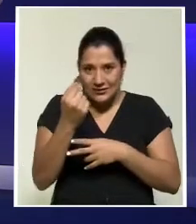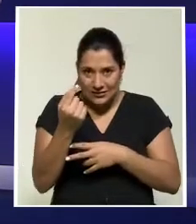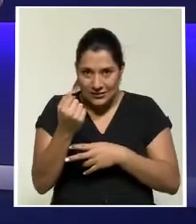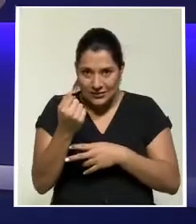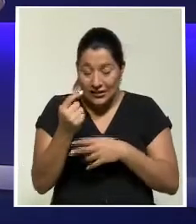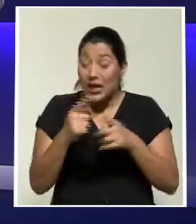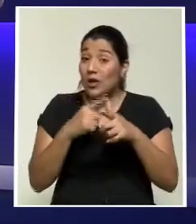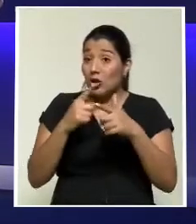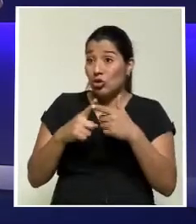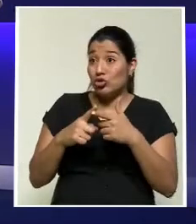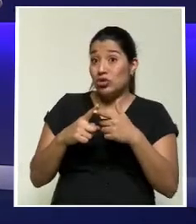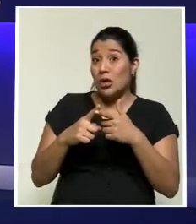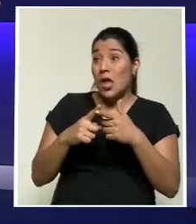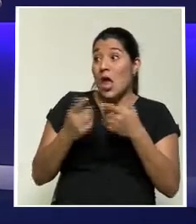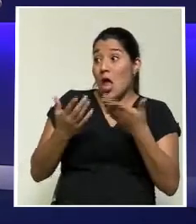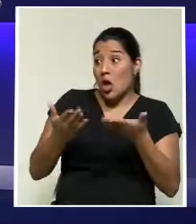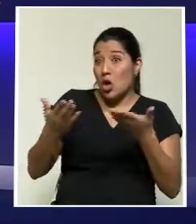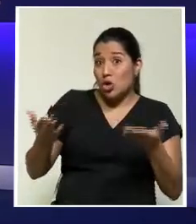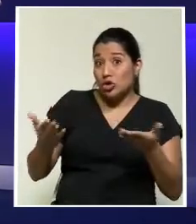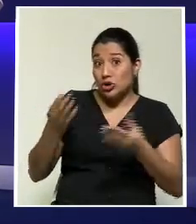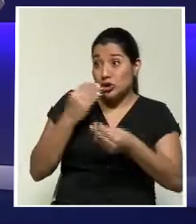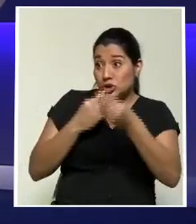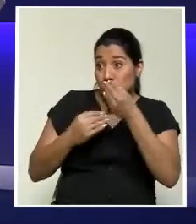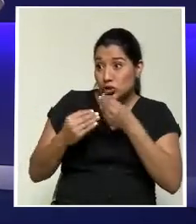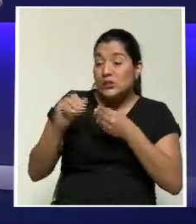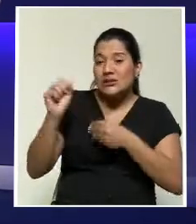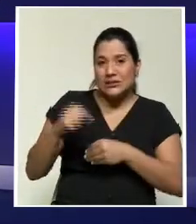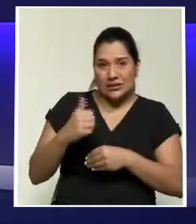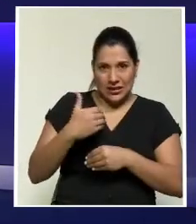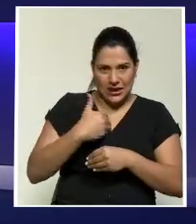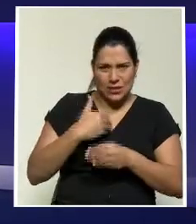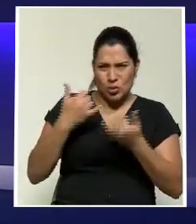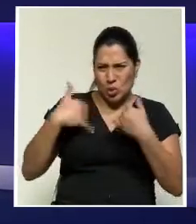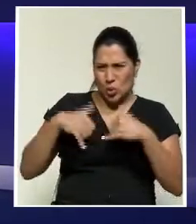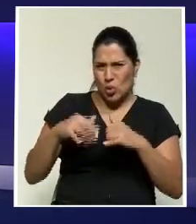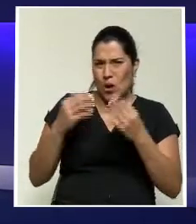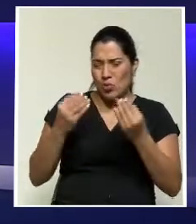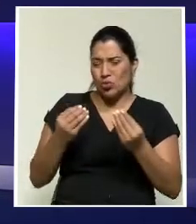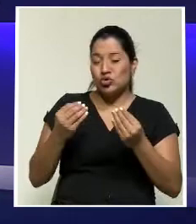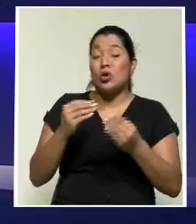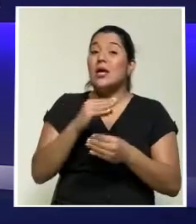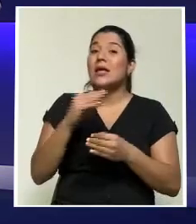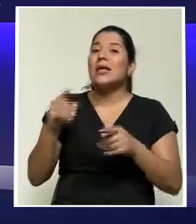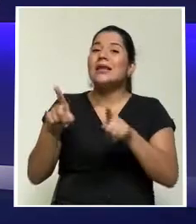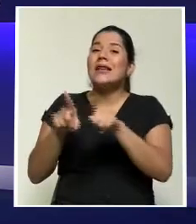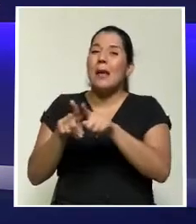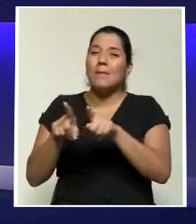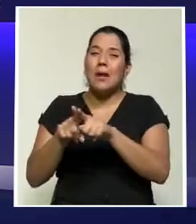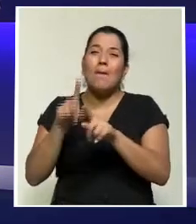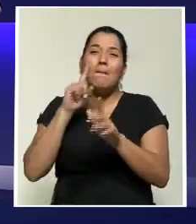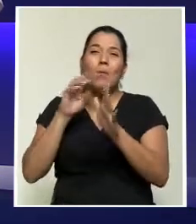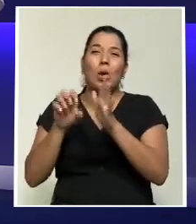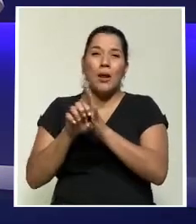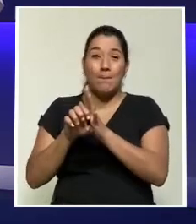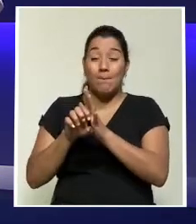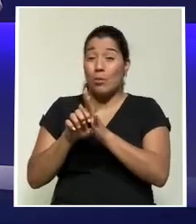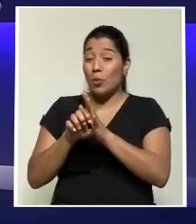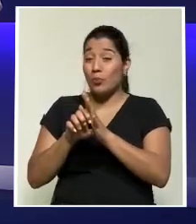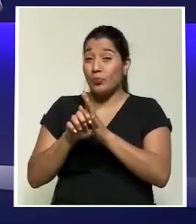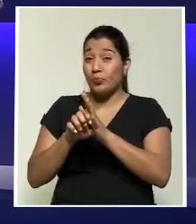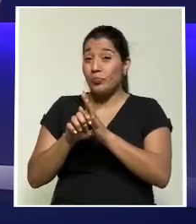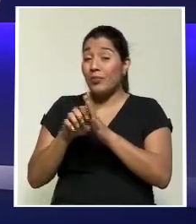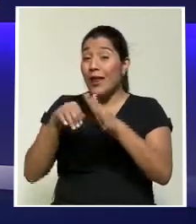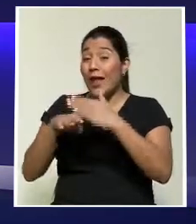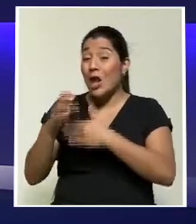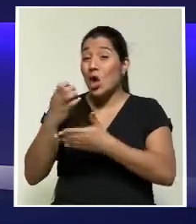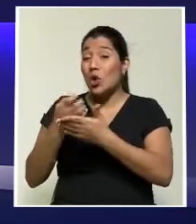hay, ¿verdad? Bastantes, todavía abundantes, y además un recurso que para la economía social solidaria es súper valioso es la creatividad humana. Y la creatividad